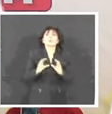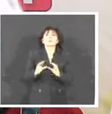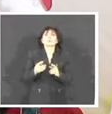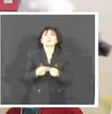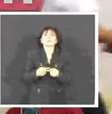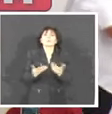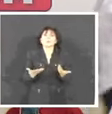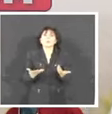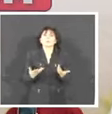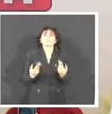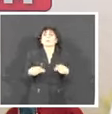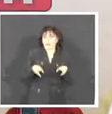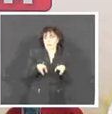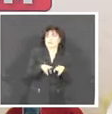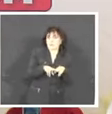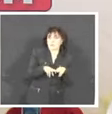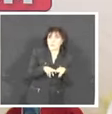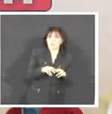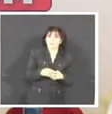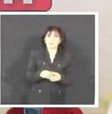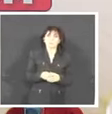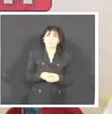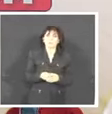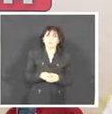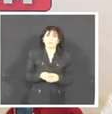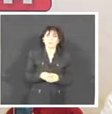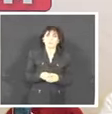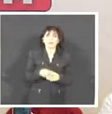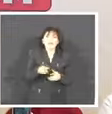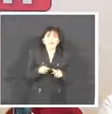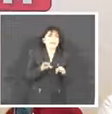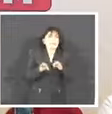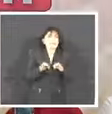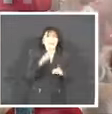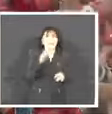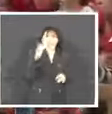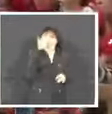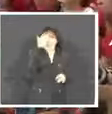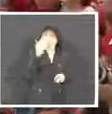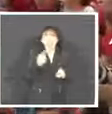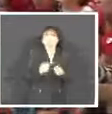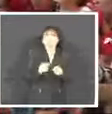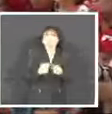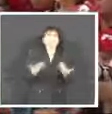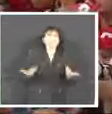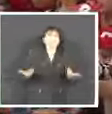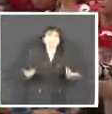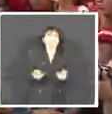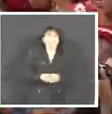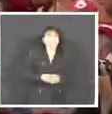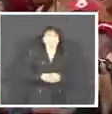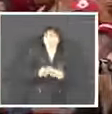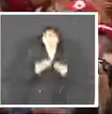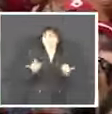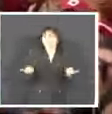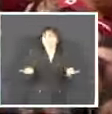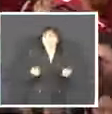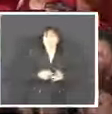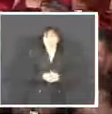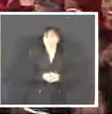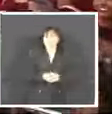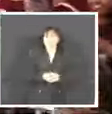A los nietos. ¿Quién reconoce ese trabajo de las mujeres? Nadie. Pues